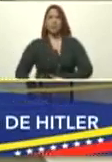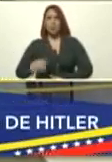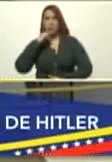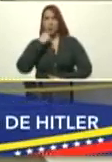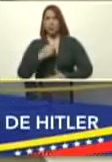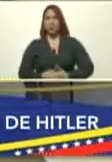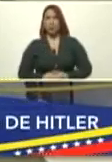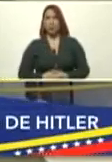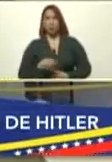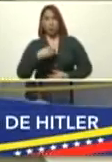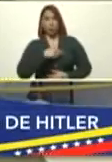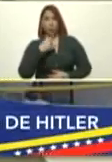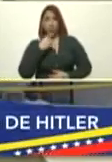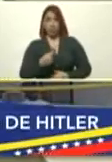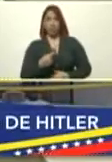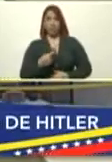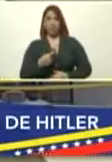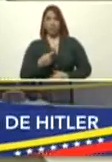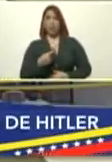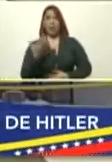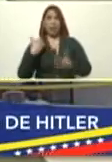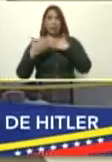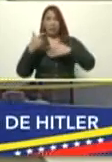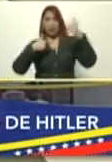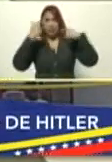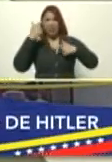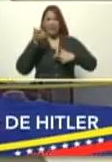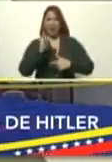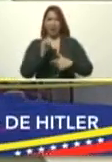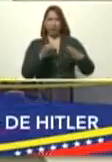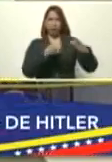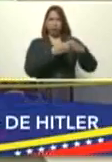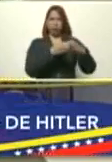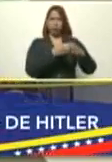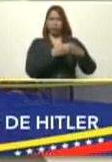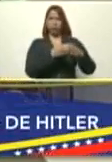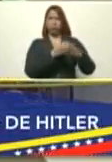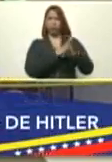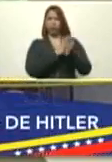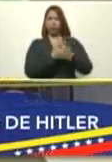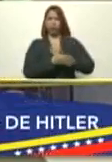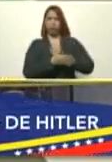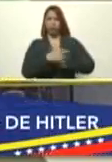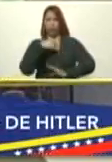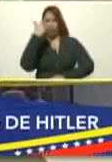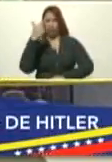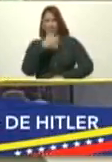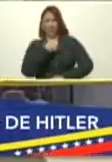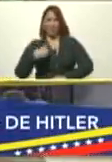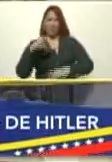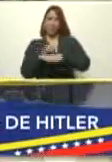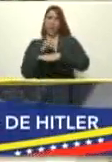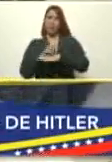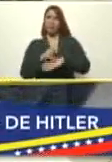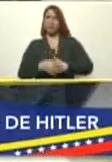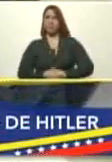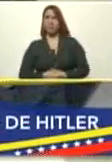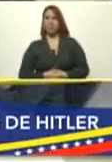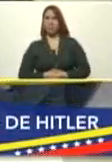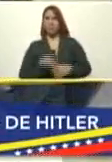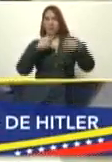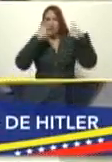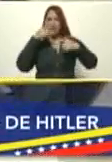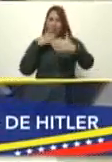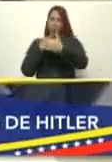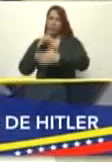Como bien lo decía nuestro comandante Chávez, porque hay una izquierda claudicante y cobarde que quiere utilizar a Chávez